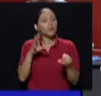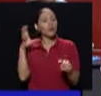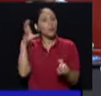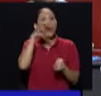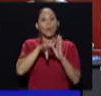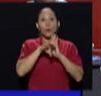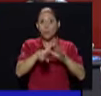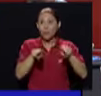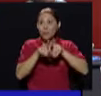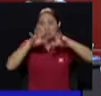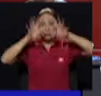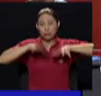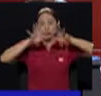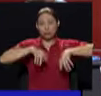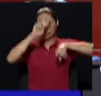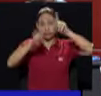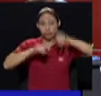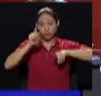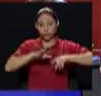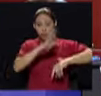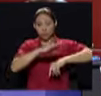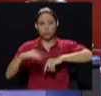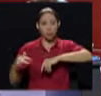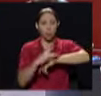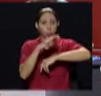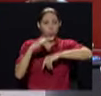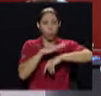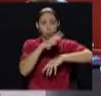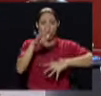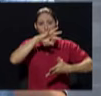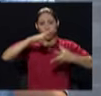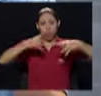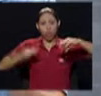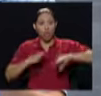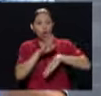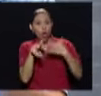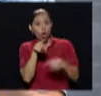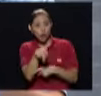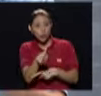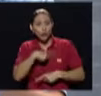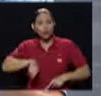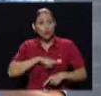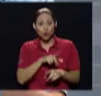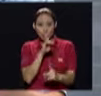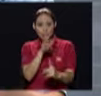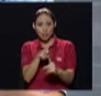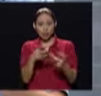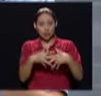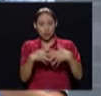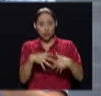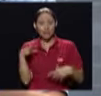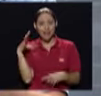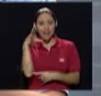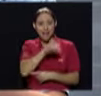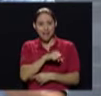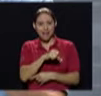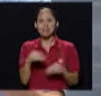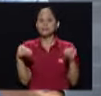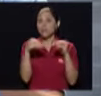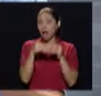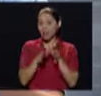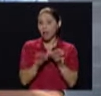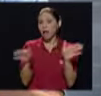capturar, inclusive hasta tormentas, mareas, etcétera, con diferentes frecuencias, los registramos con los mismos sensores. Entonces, es